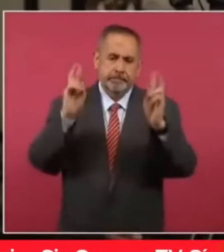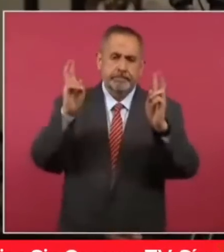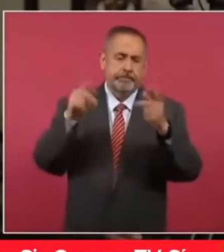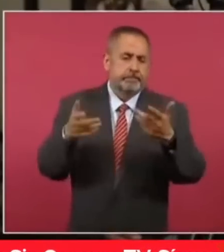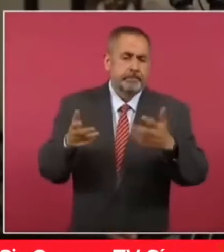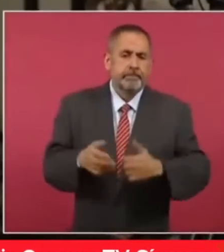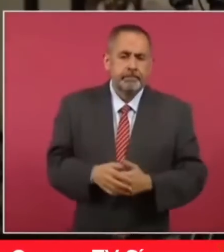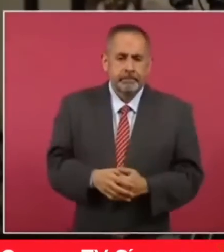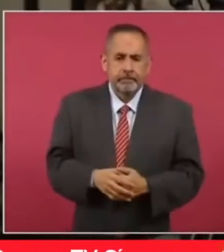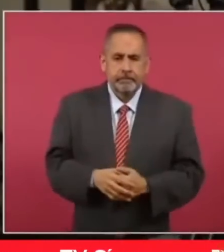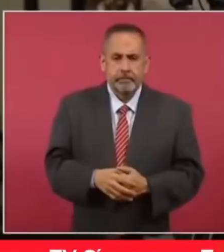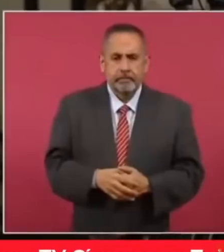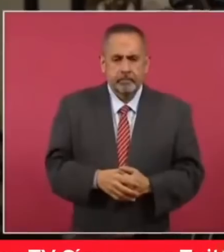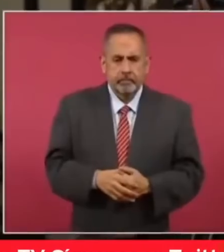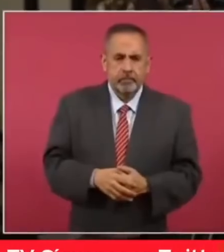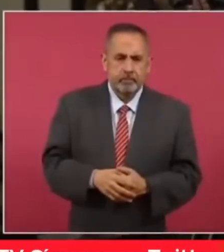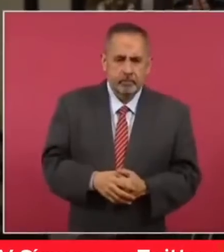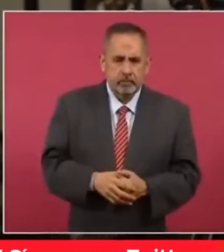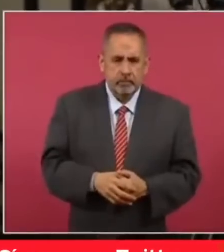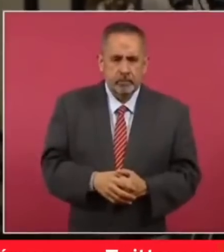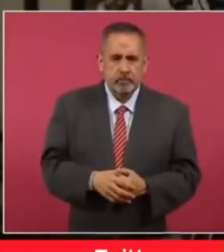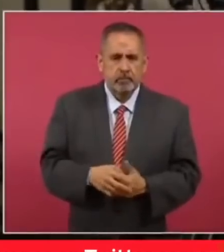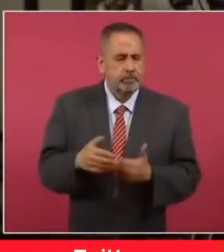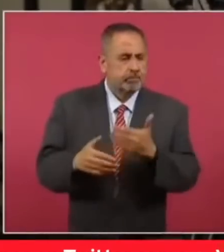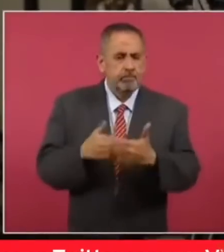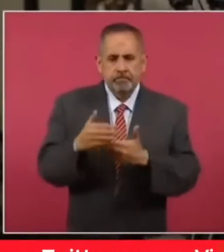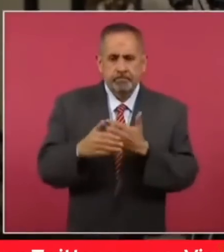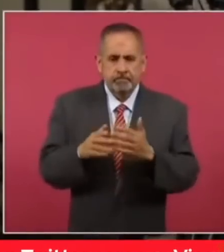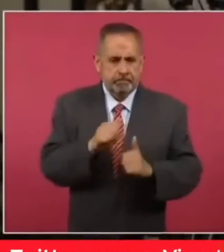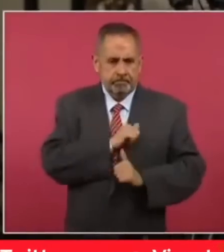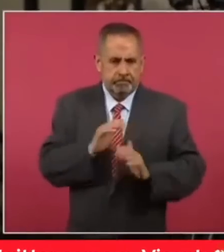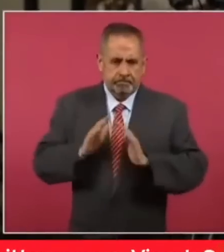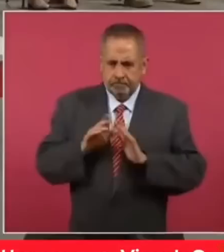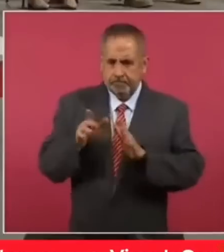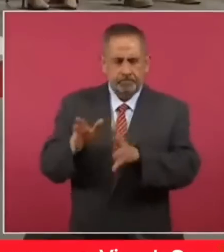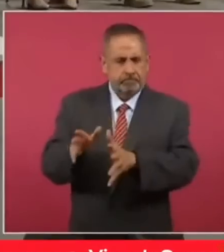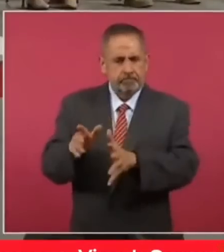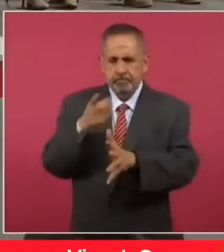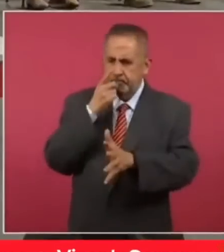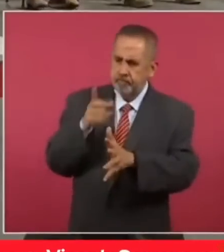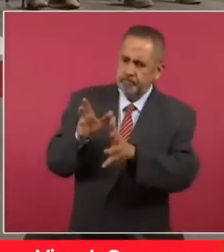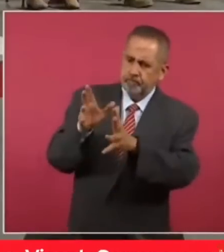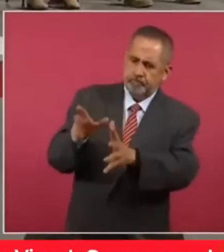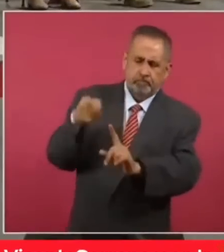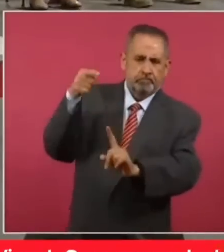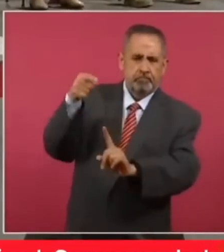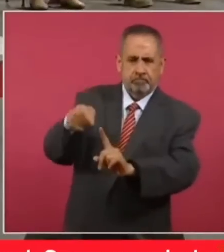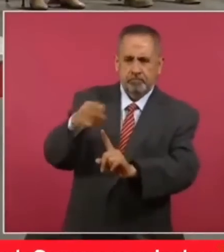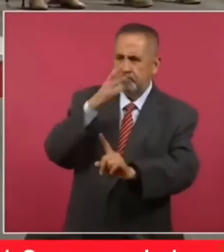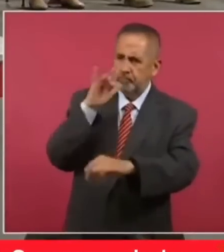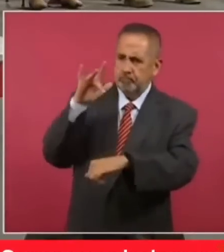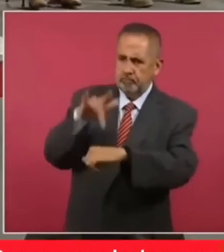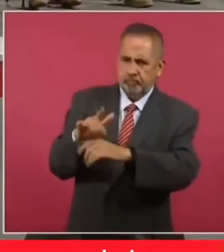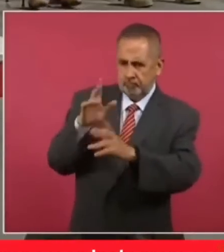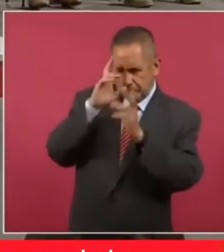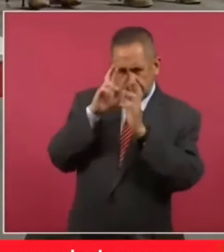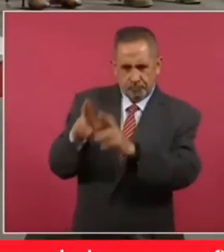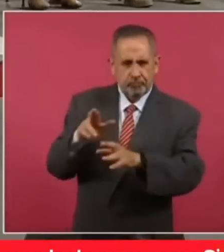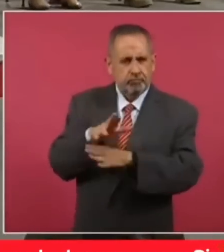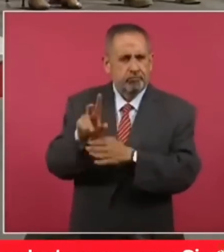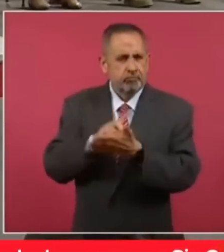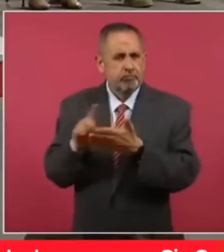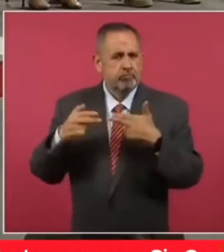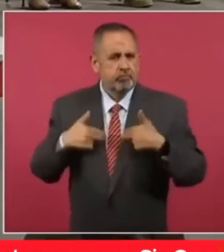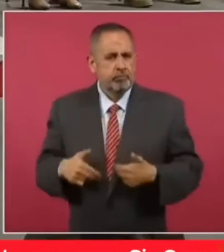que no avanza. El ejército sigue planteándose como un punto intocable en el tema de